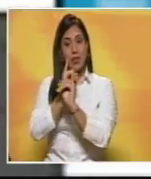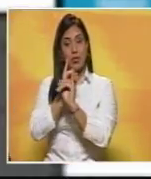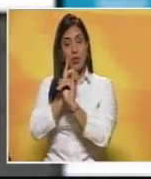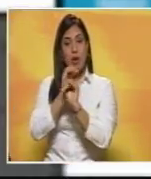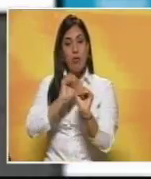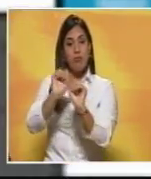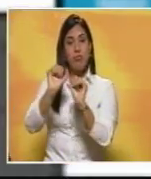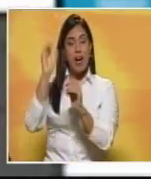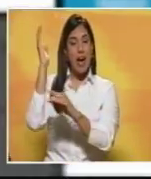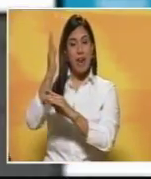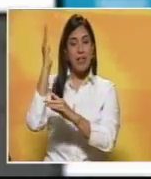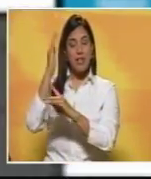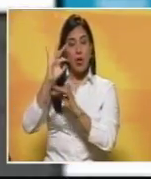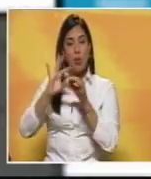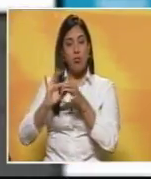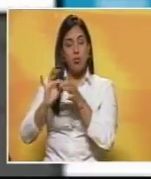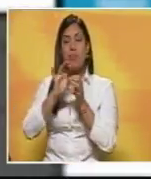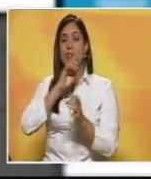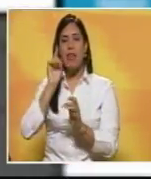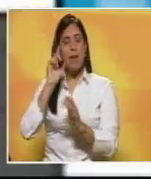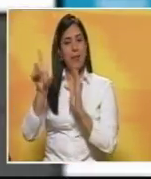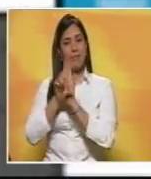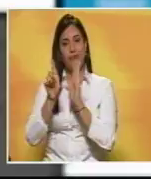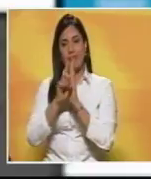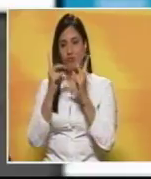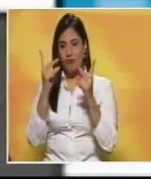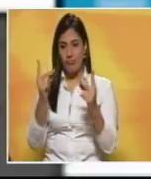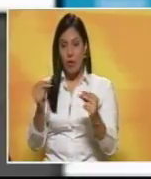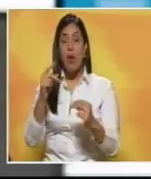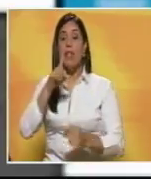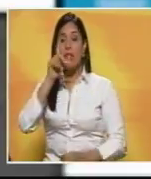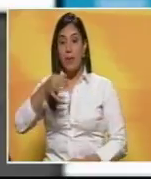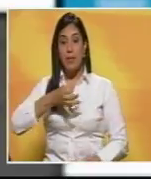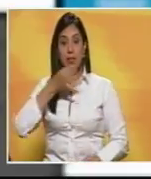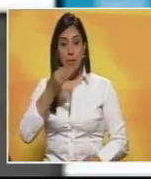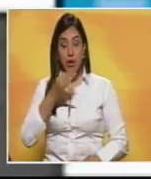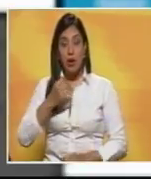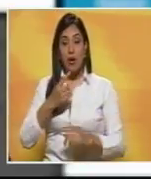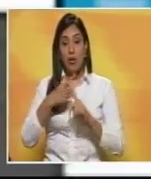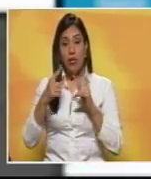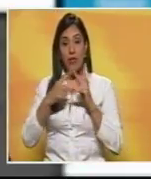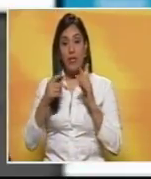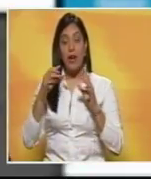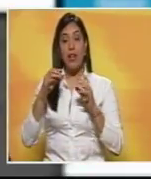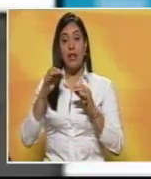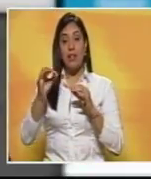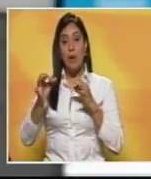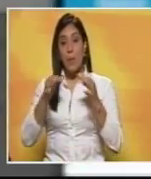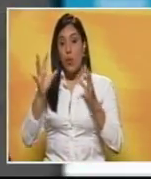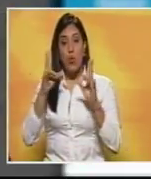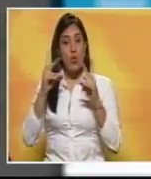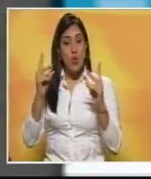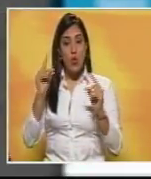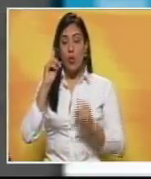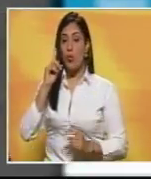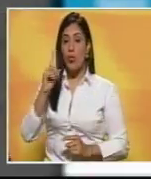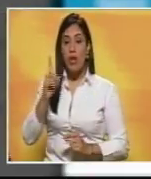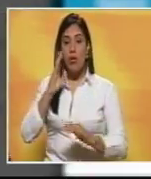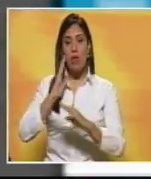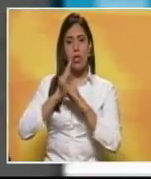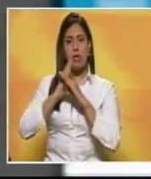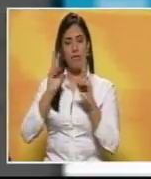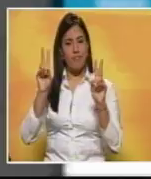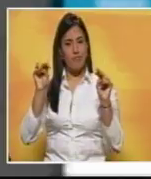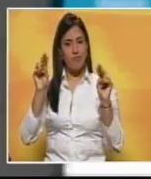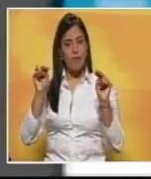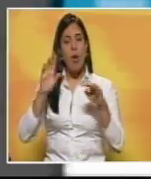los bloqueos y sanciones unilaterales son ilegales. Acotó que el multilateratis no debe detenerse